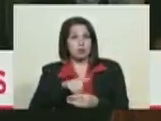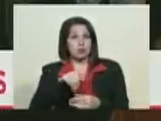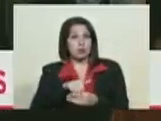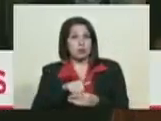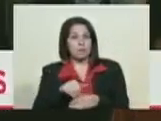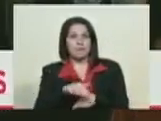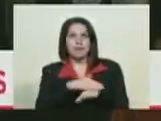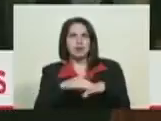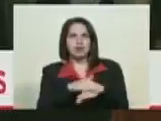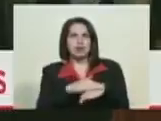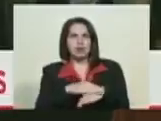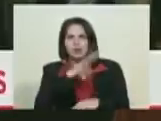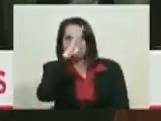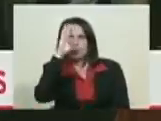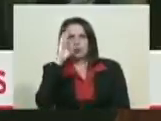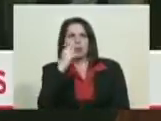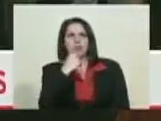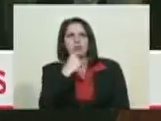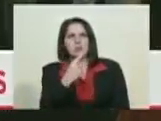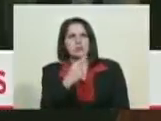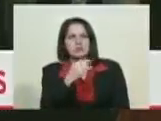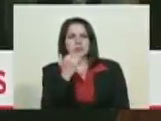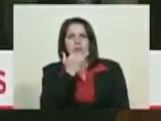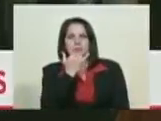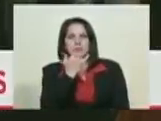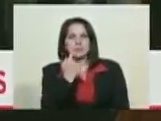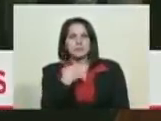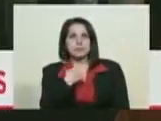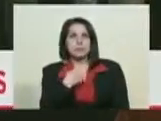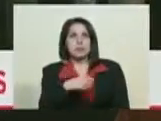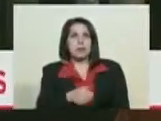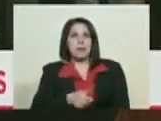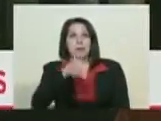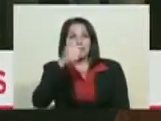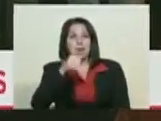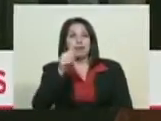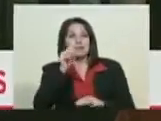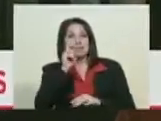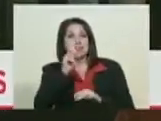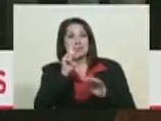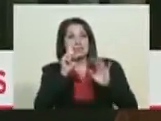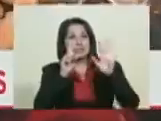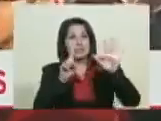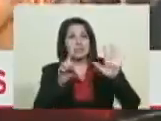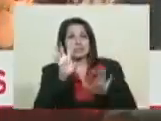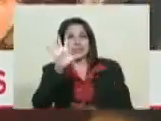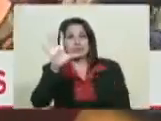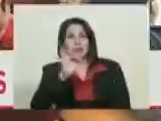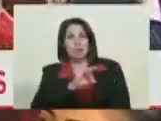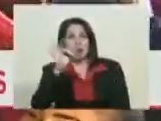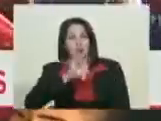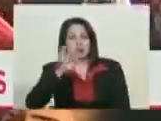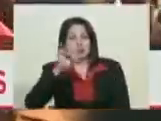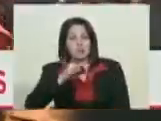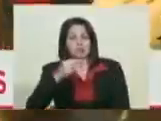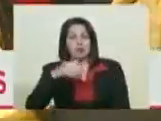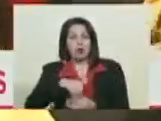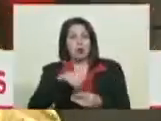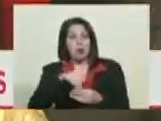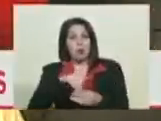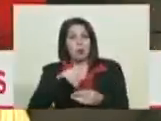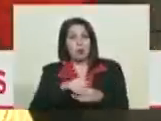perdón, Diosdado me corrige, más del 65% de los votos, récord en